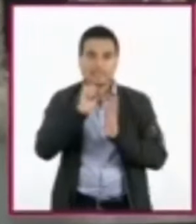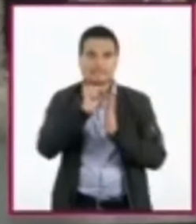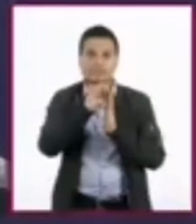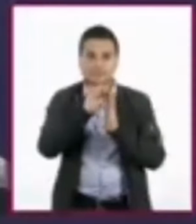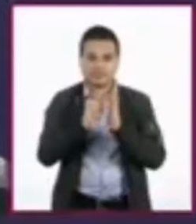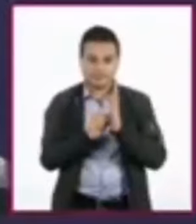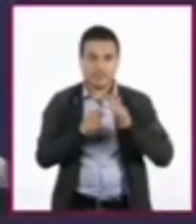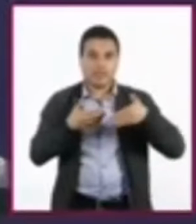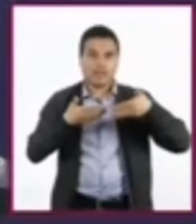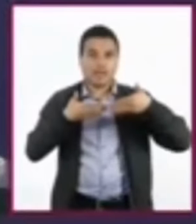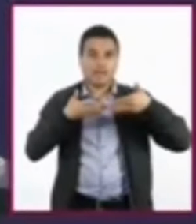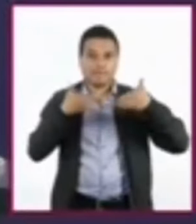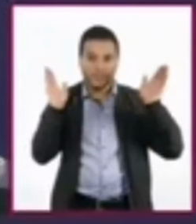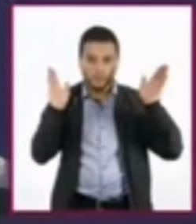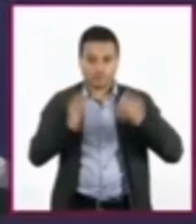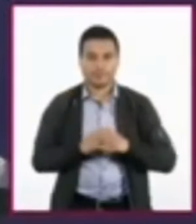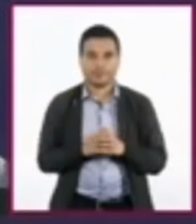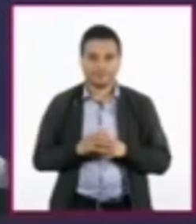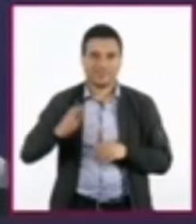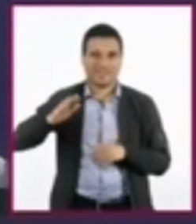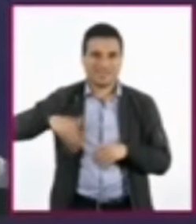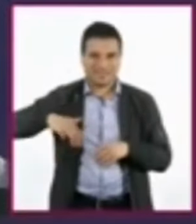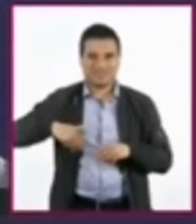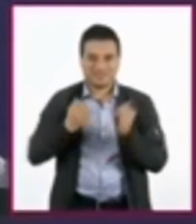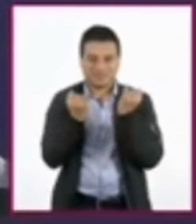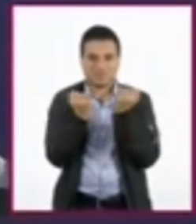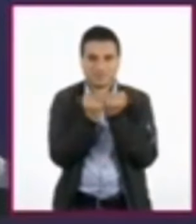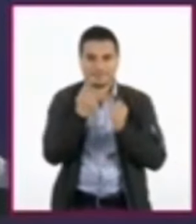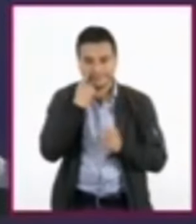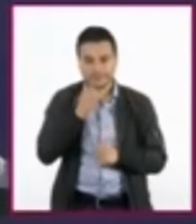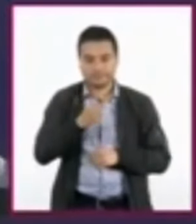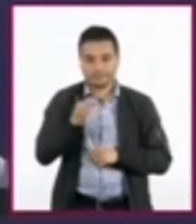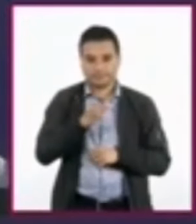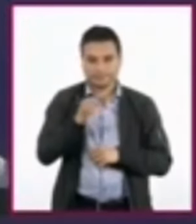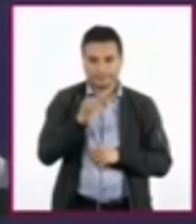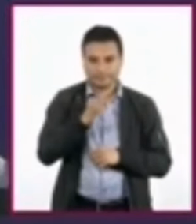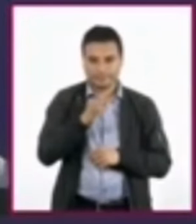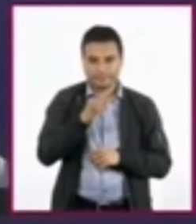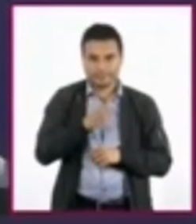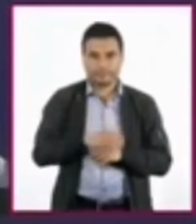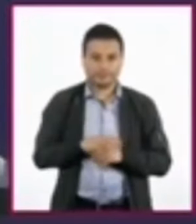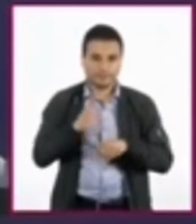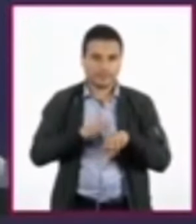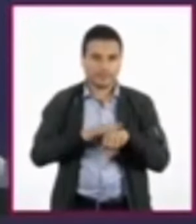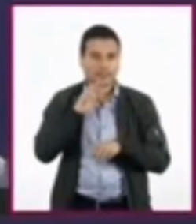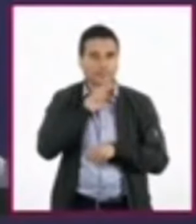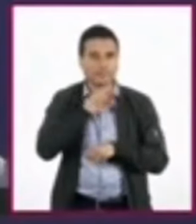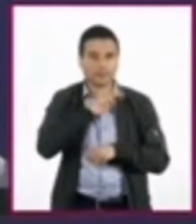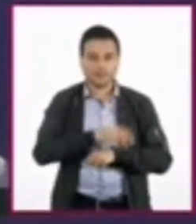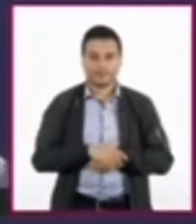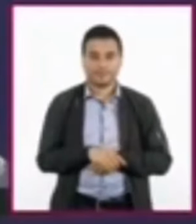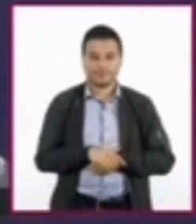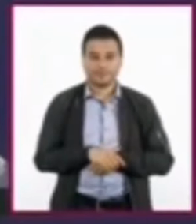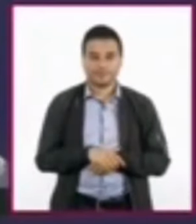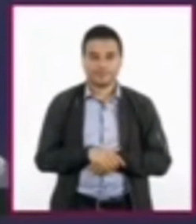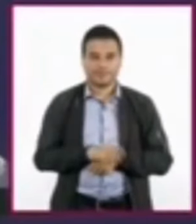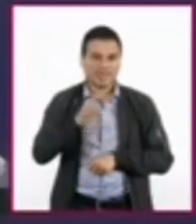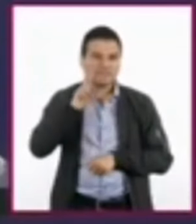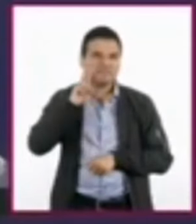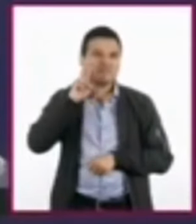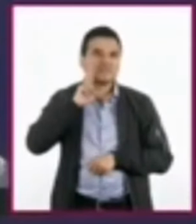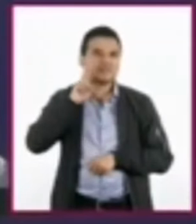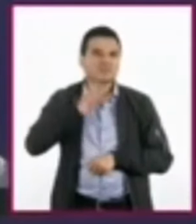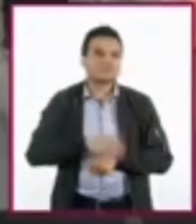abierto. Igual que en el caso anterior, vamos a agitar un poco el matraz para agilizar el tiempo de reacción y poder ver